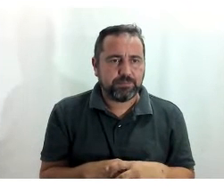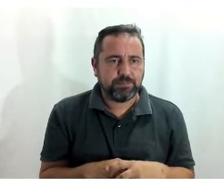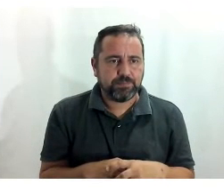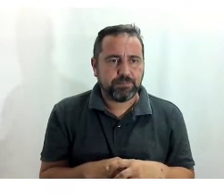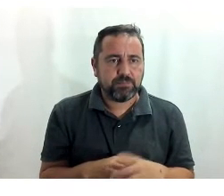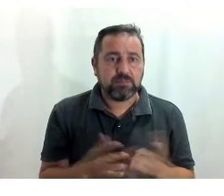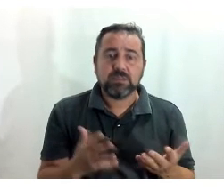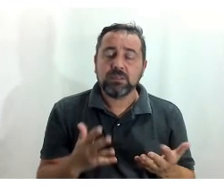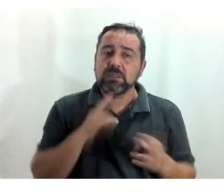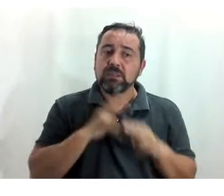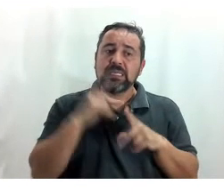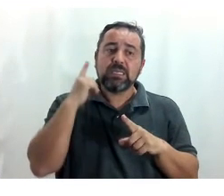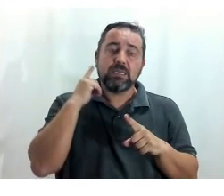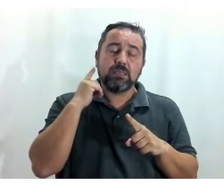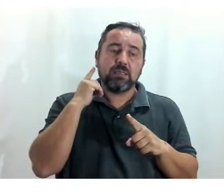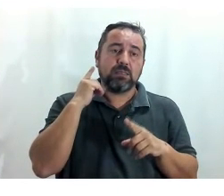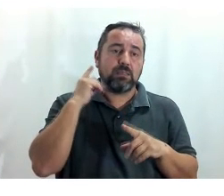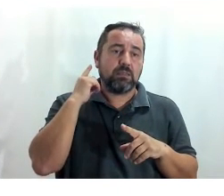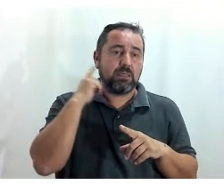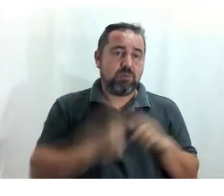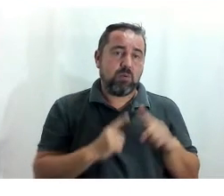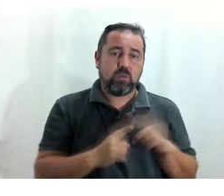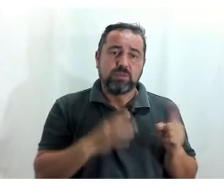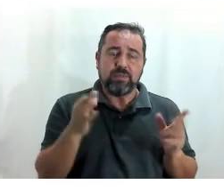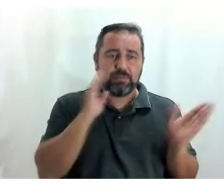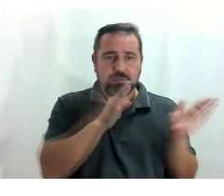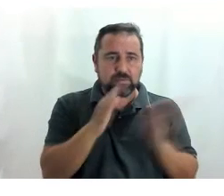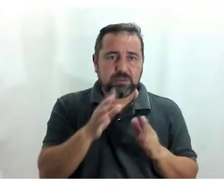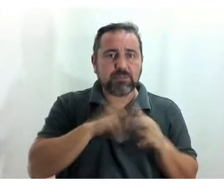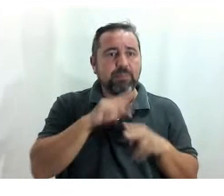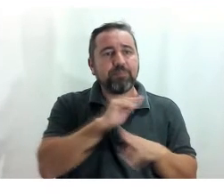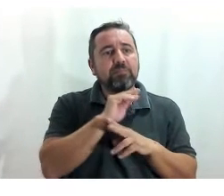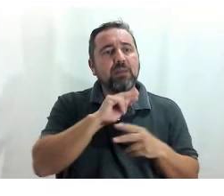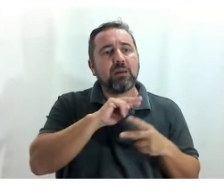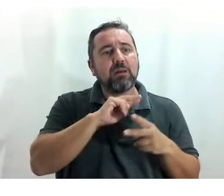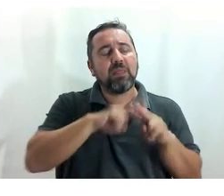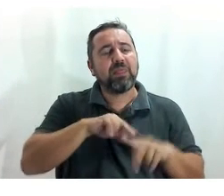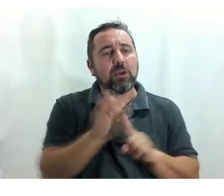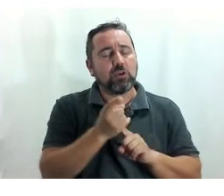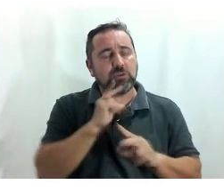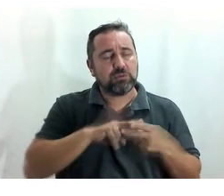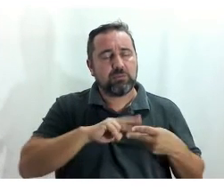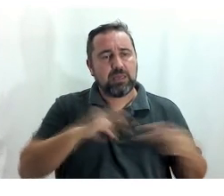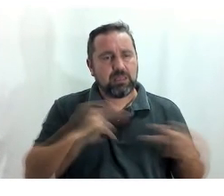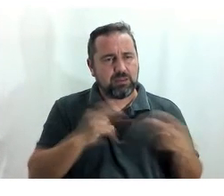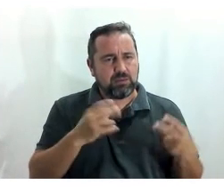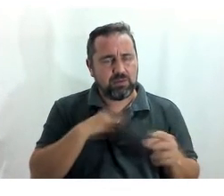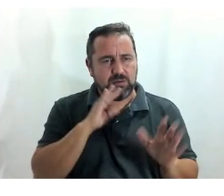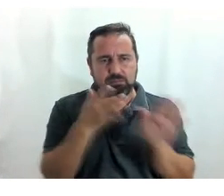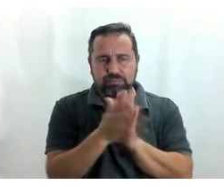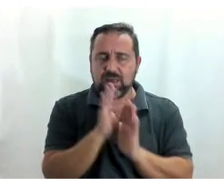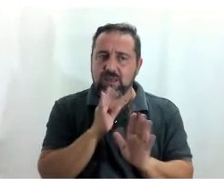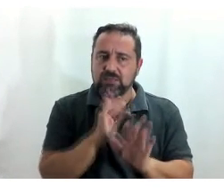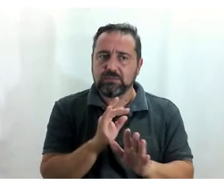Las hipoacusias, lo primero, antes de empezar con la terapia, debemos enfocar un poco al diagnóstico genético, aunque ya se ha hablado en otras partes del